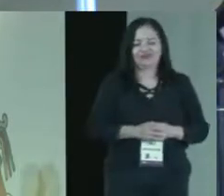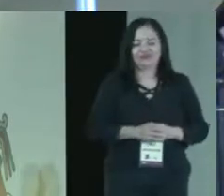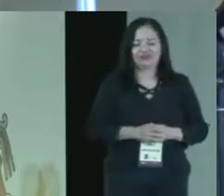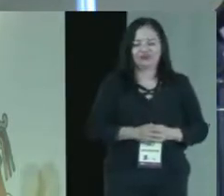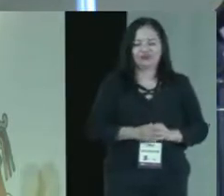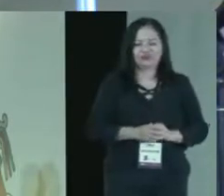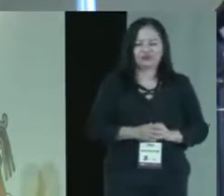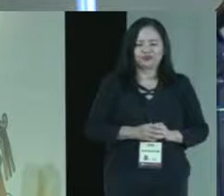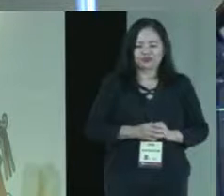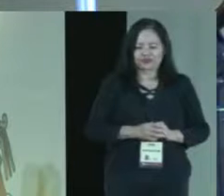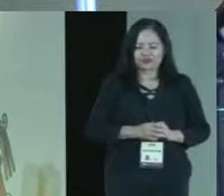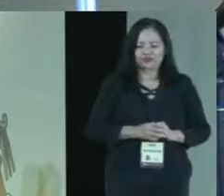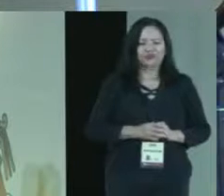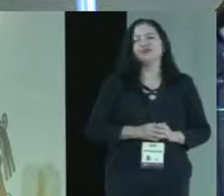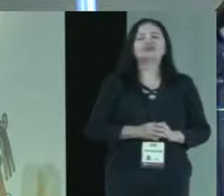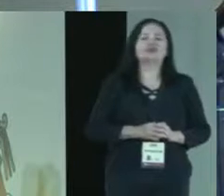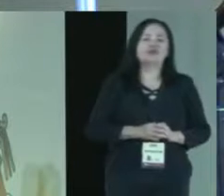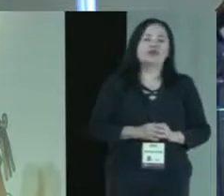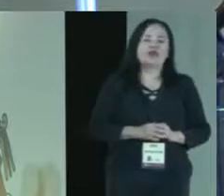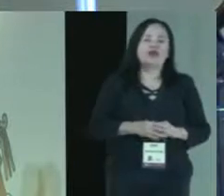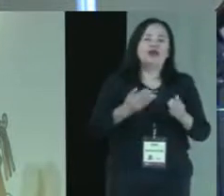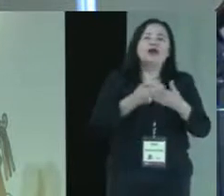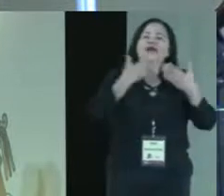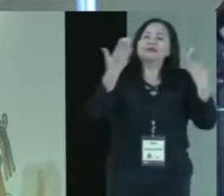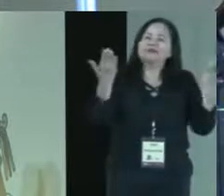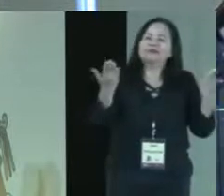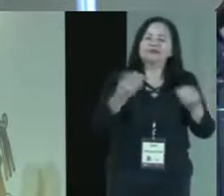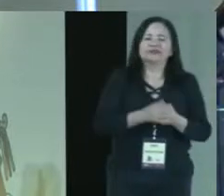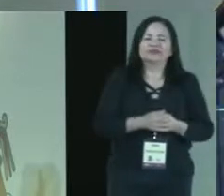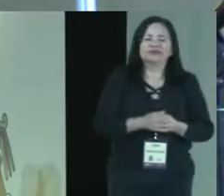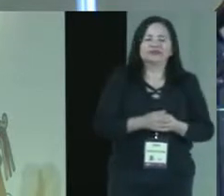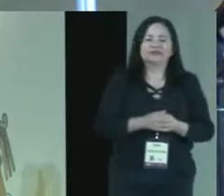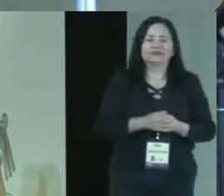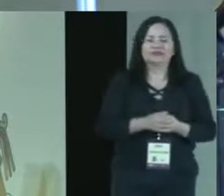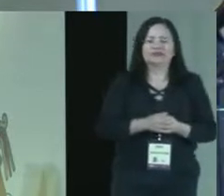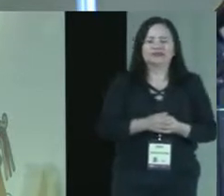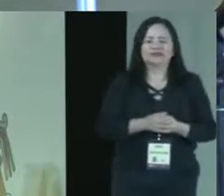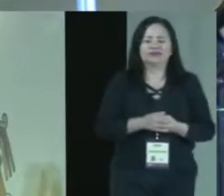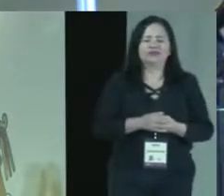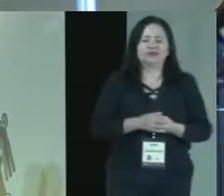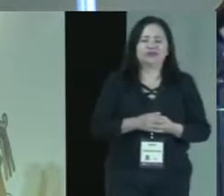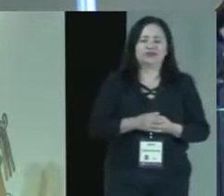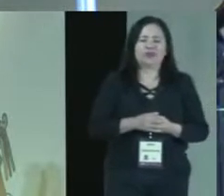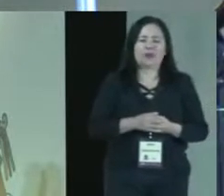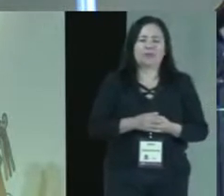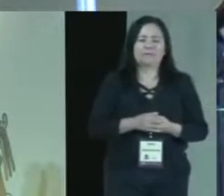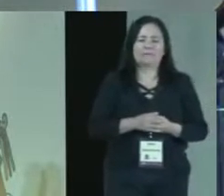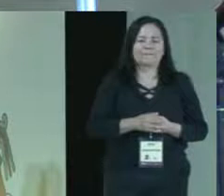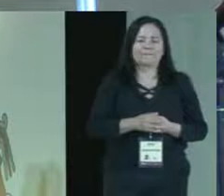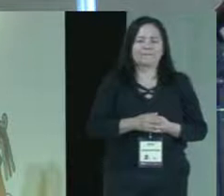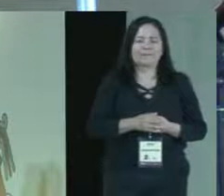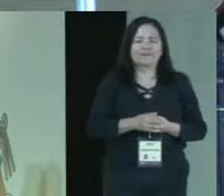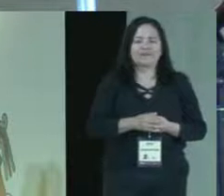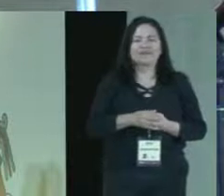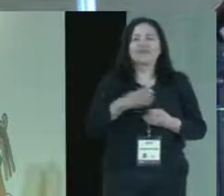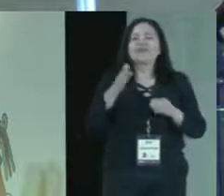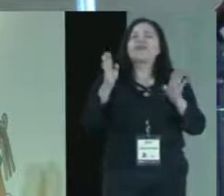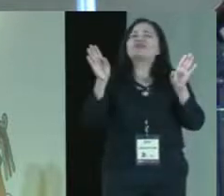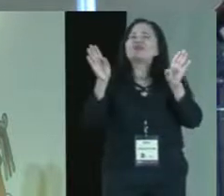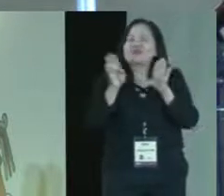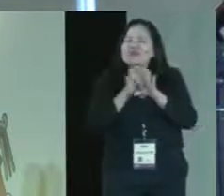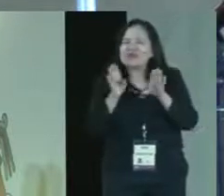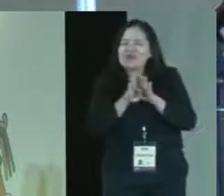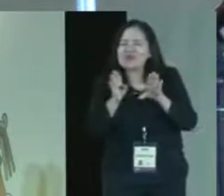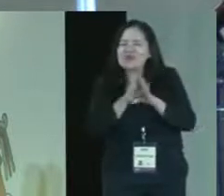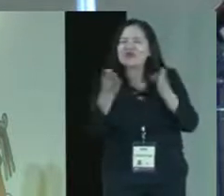¿Qué tenemos ahora en esto? Bueno, la CEPAL ha planteado que la recuperación debe ir